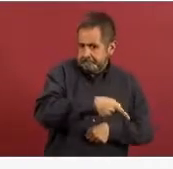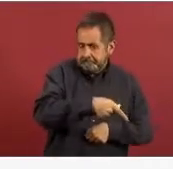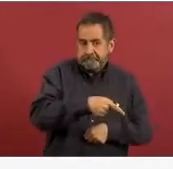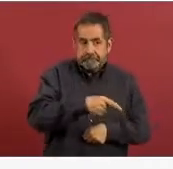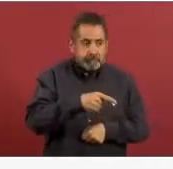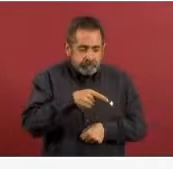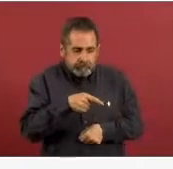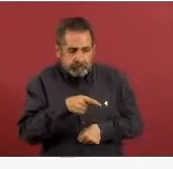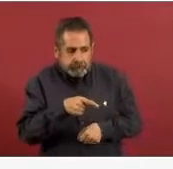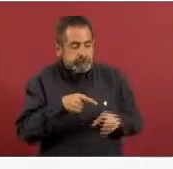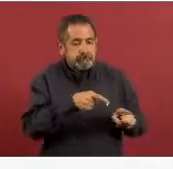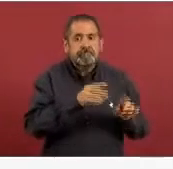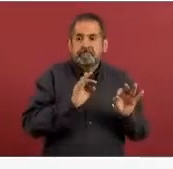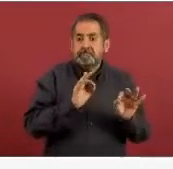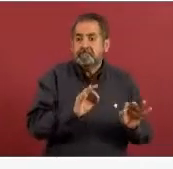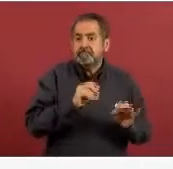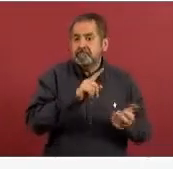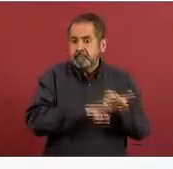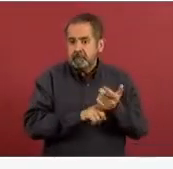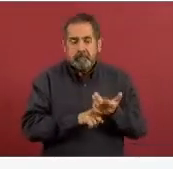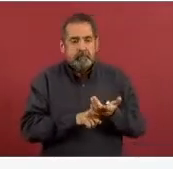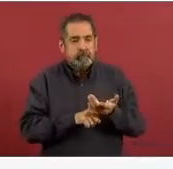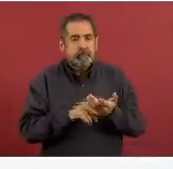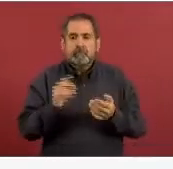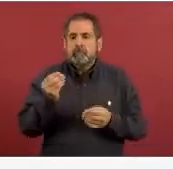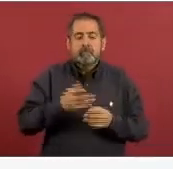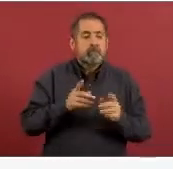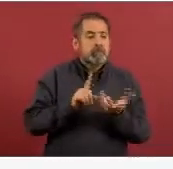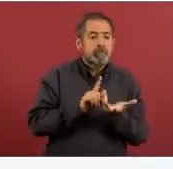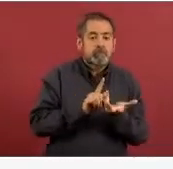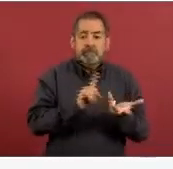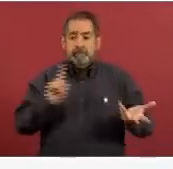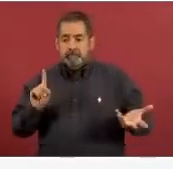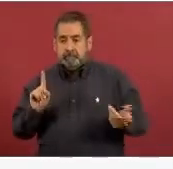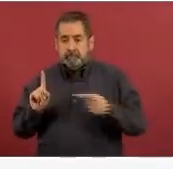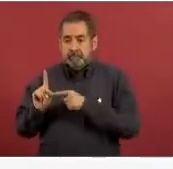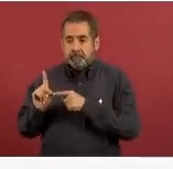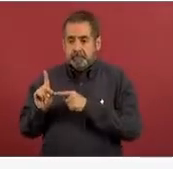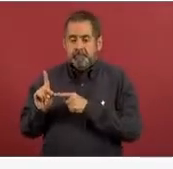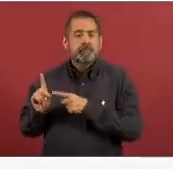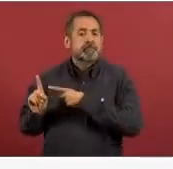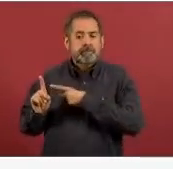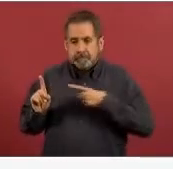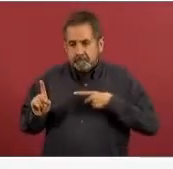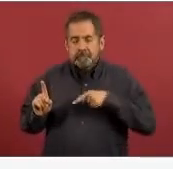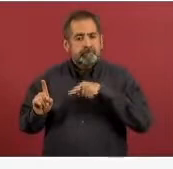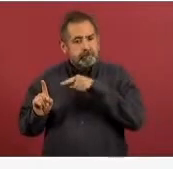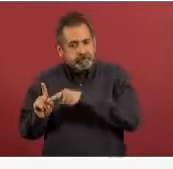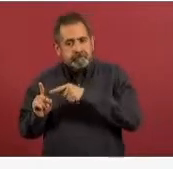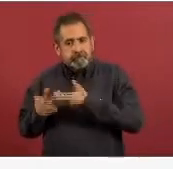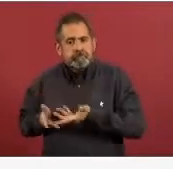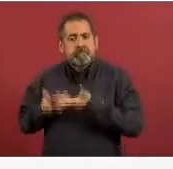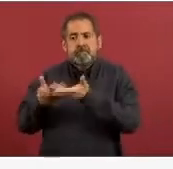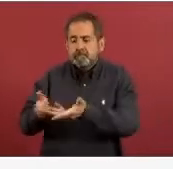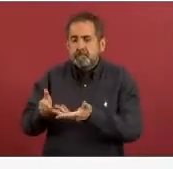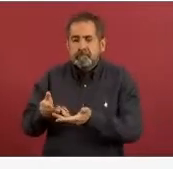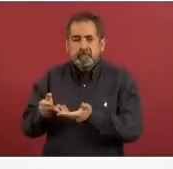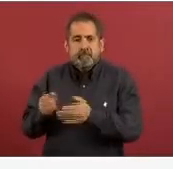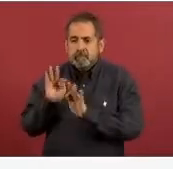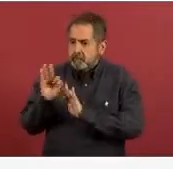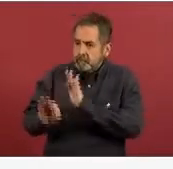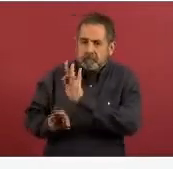aquellas quienes se encuentren en aislamiento domiciliario, deberán tener acceso a servicios